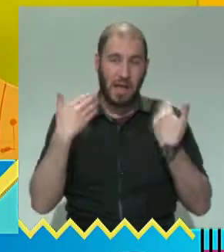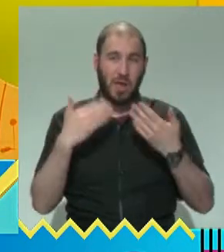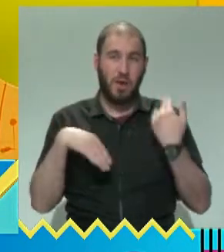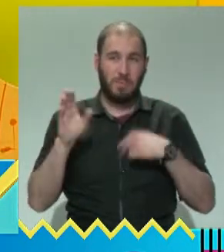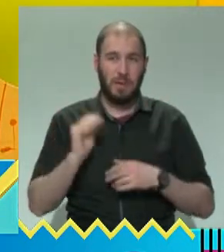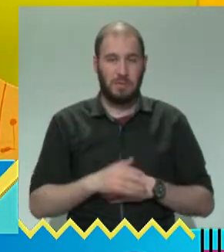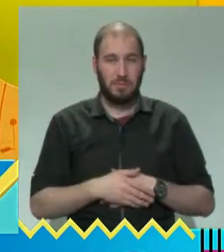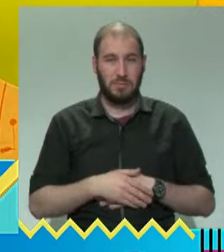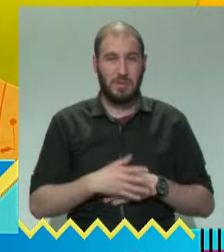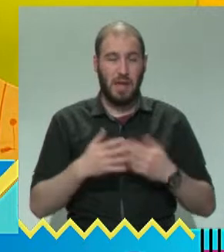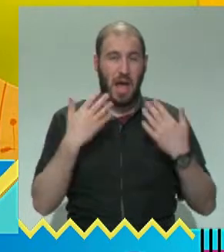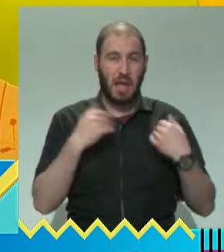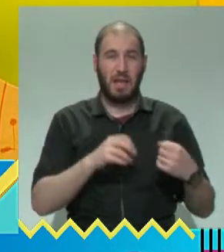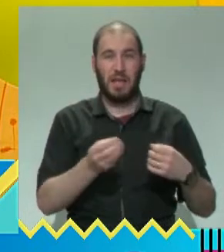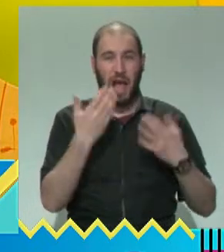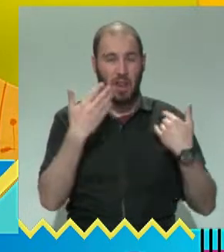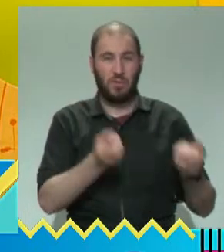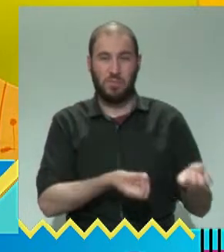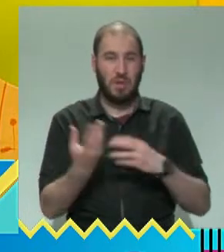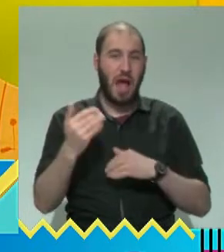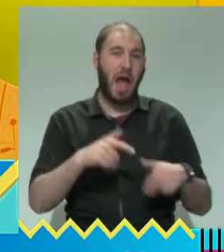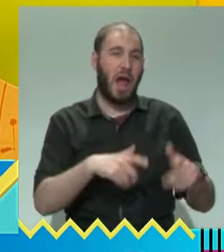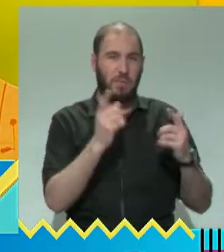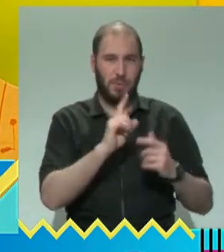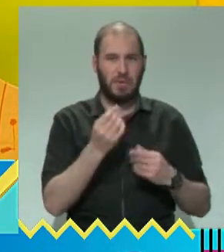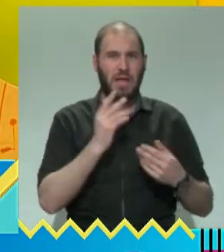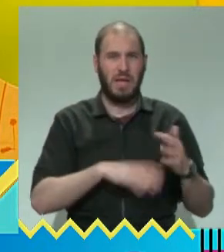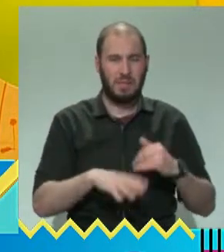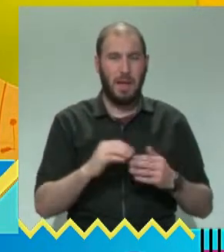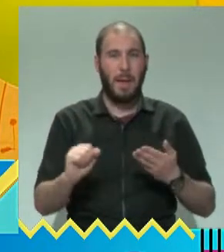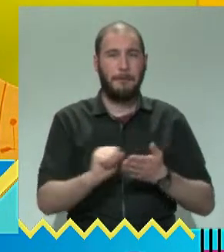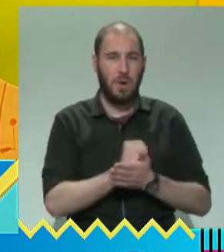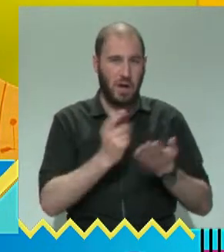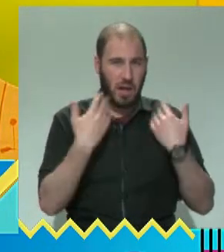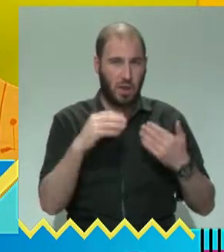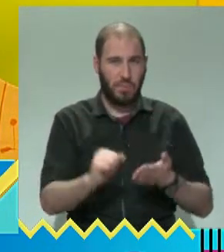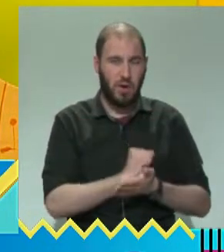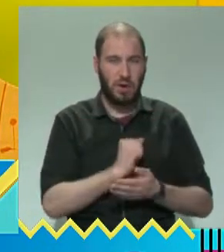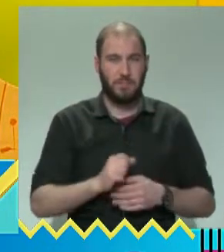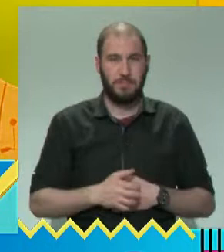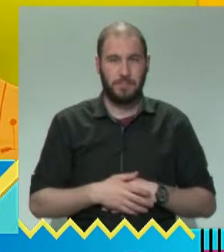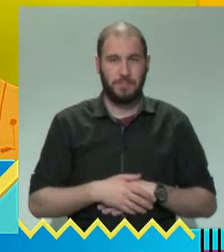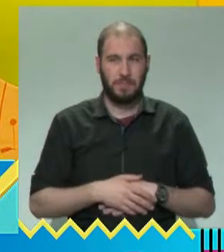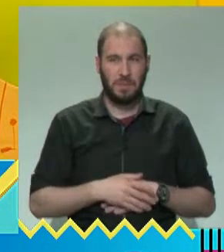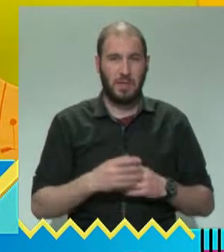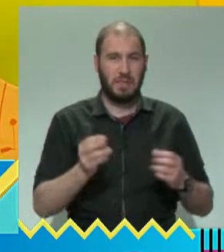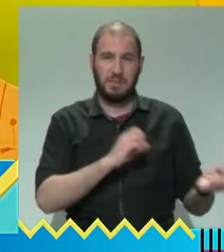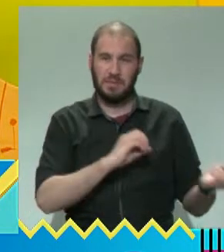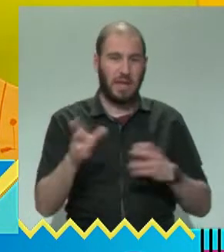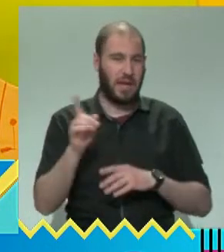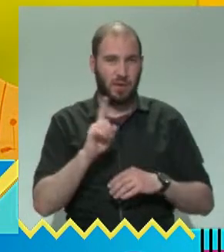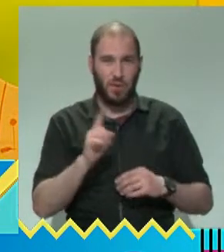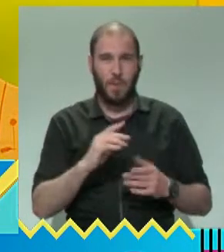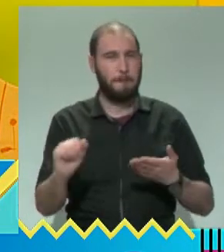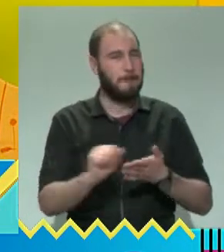aire acondicionado tira calor. Claro. El árbol no, lo que hace es elimina calor. Bien. No lo saca a un lado y lo pone el otro,